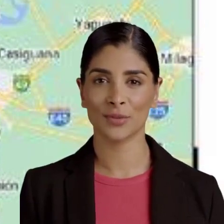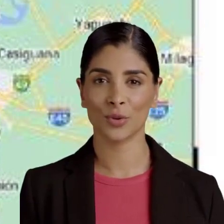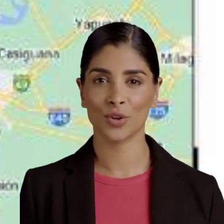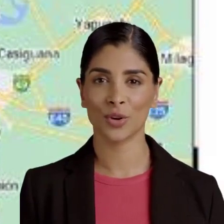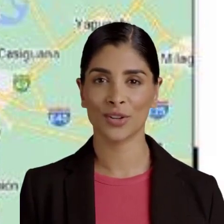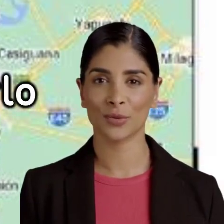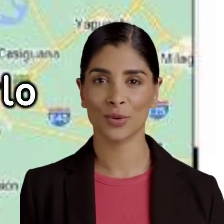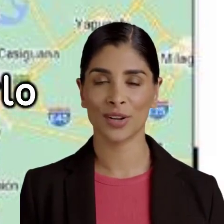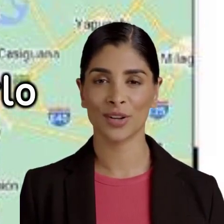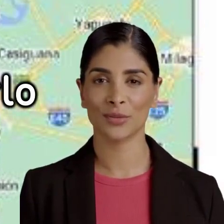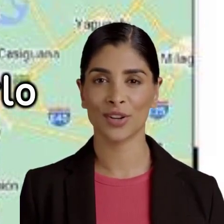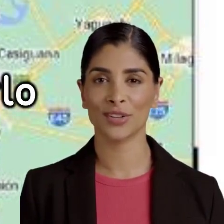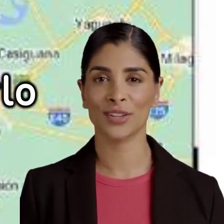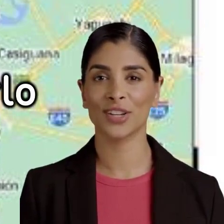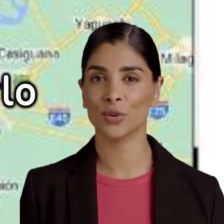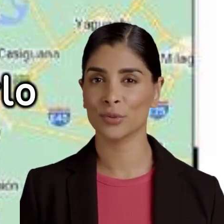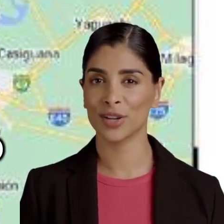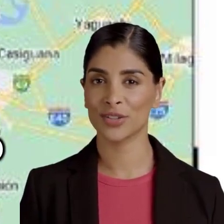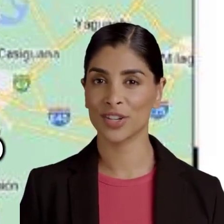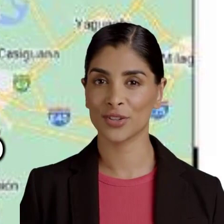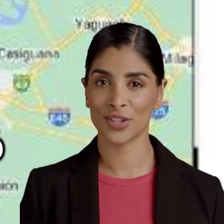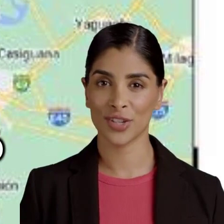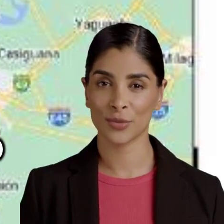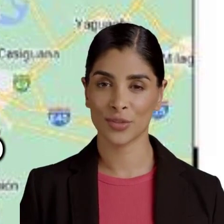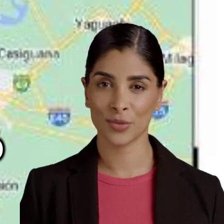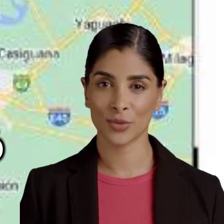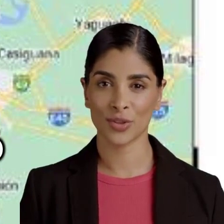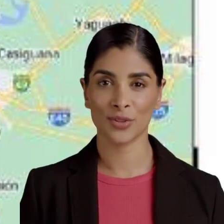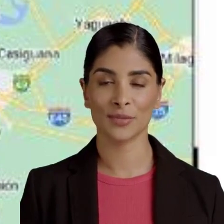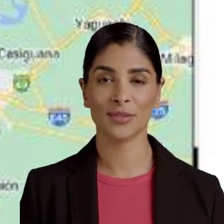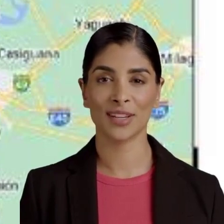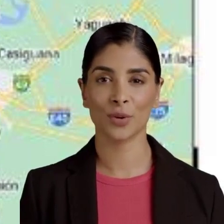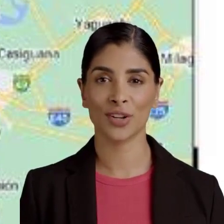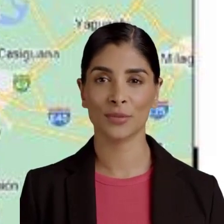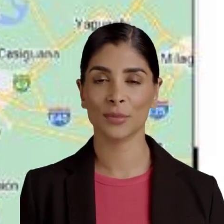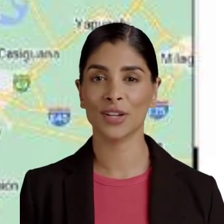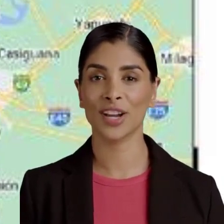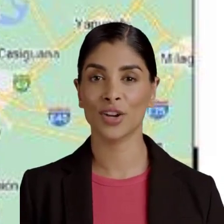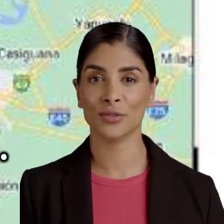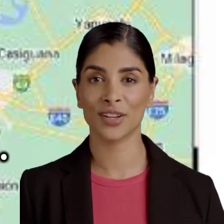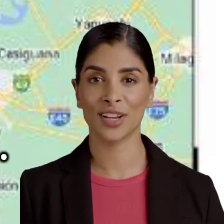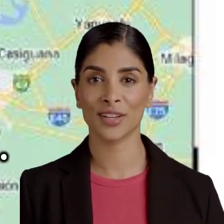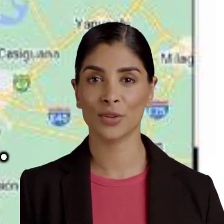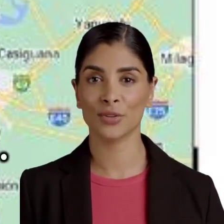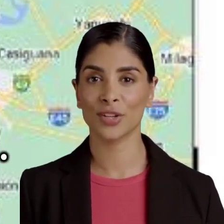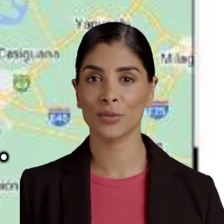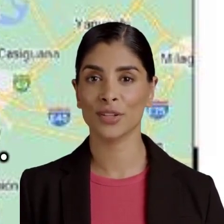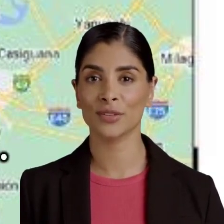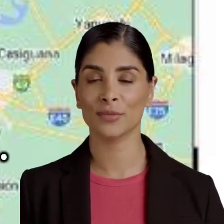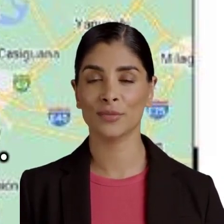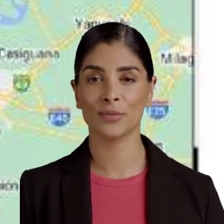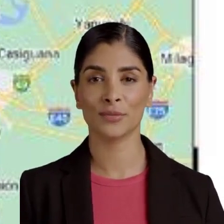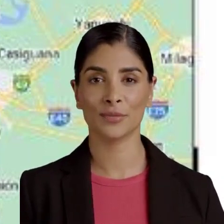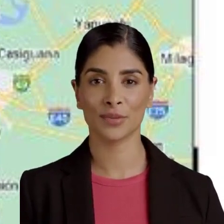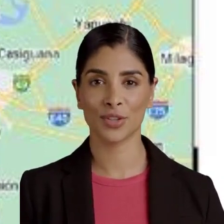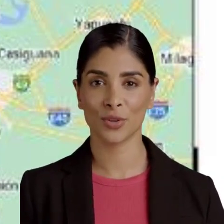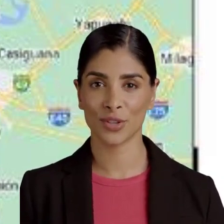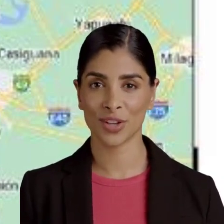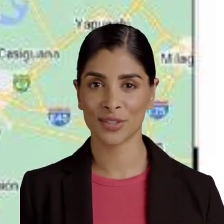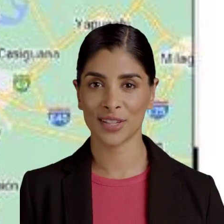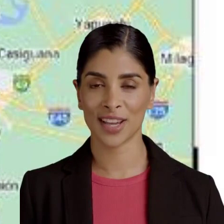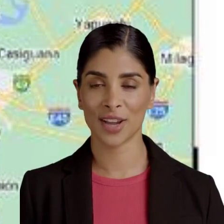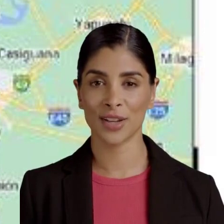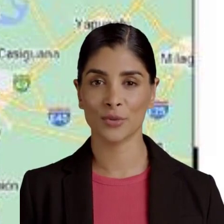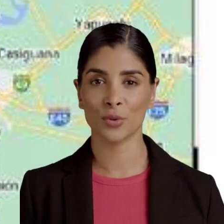sociales usuarios reportaron haberlo sentido en varios cantones como samborondón daule milagro entre otros más